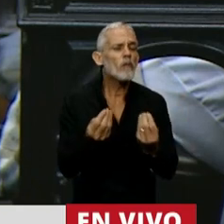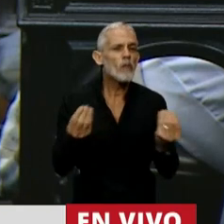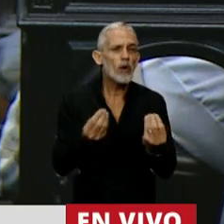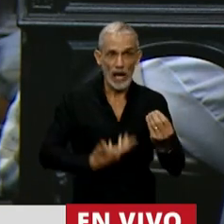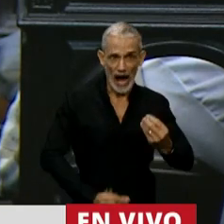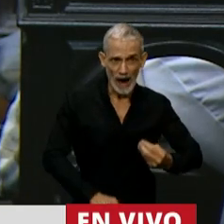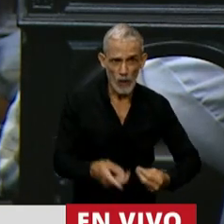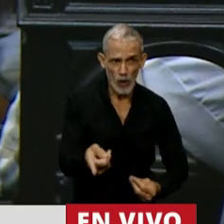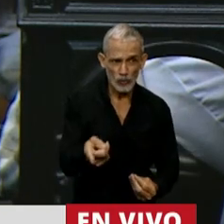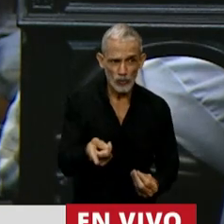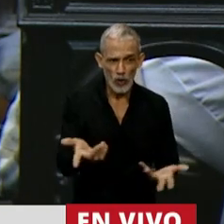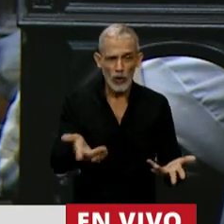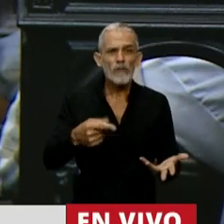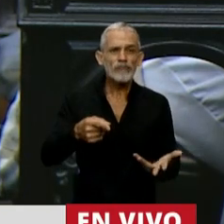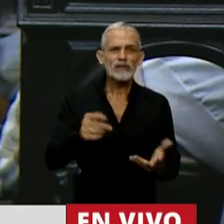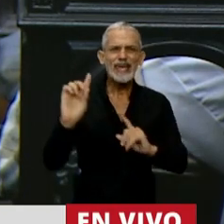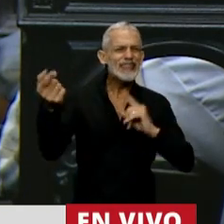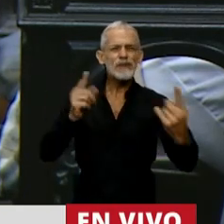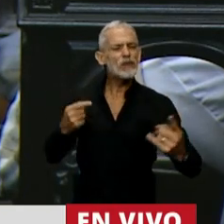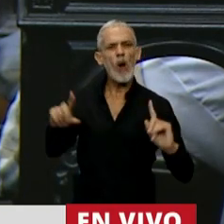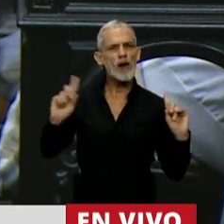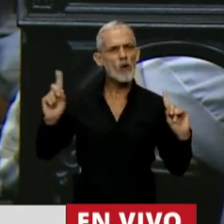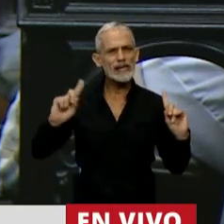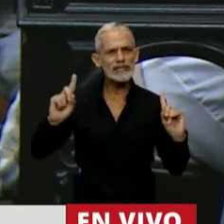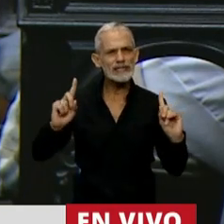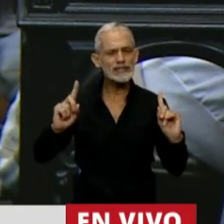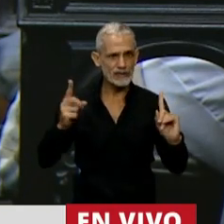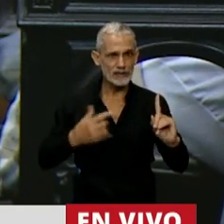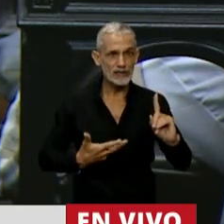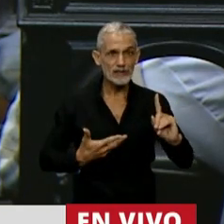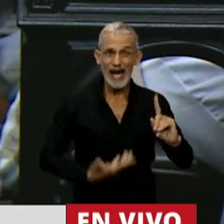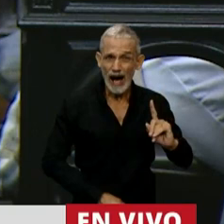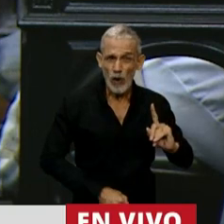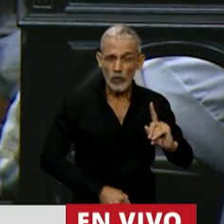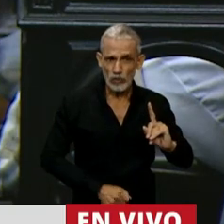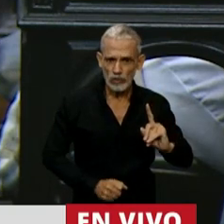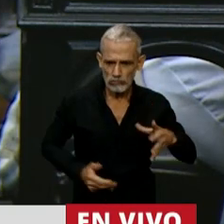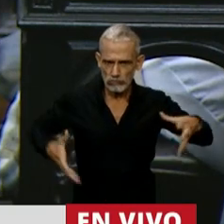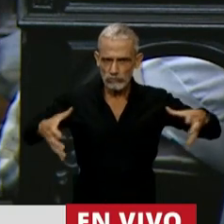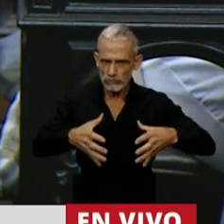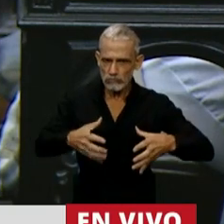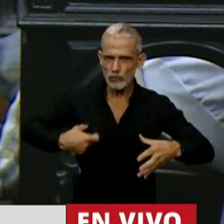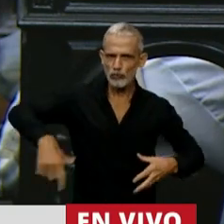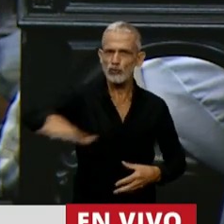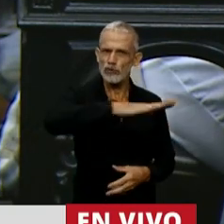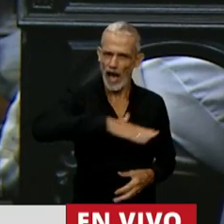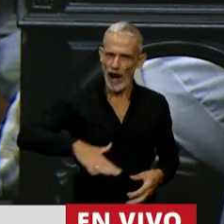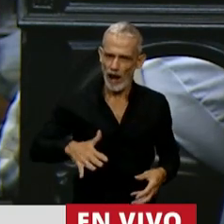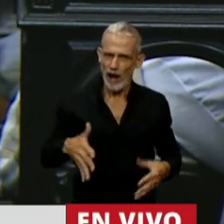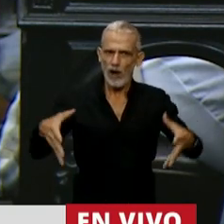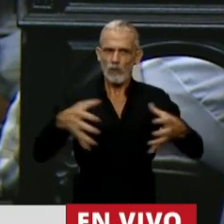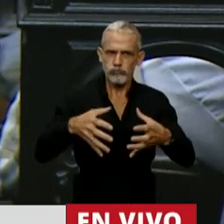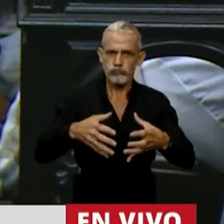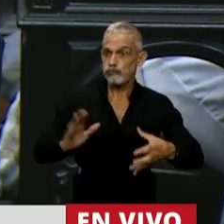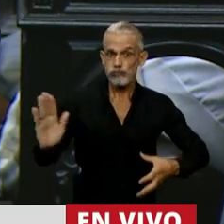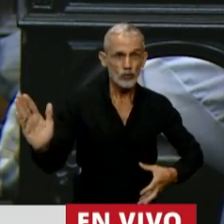porque el aborto no es un hecho individual, es un hecho social y colectivo. Todos